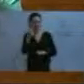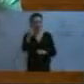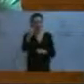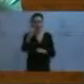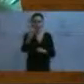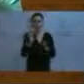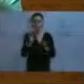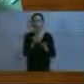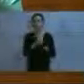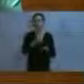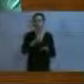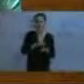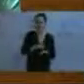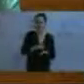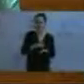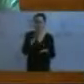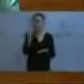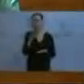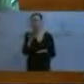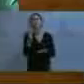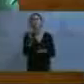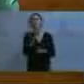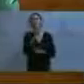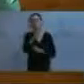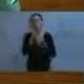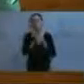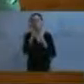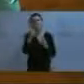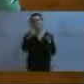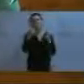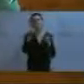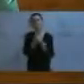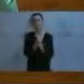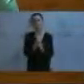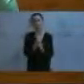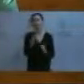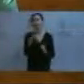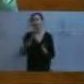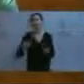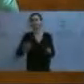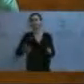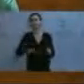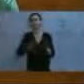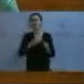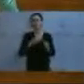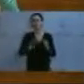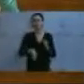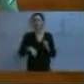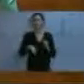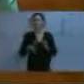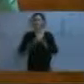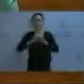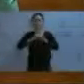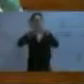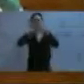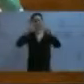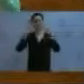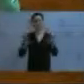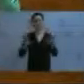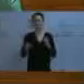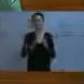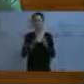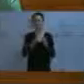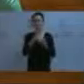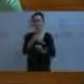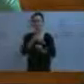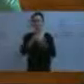duración, también de jóvenes que buscan su primer empleo o menores de 30 años y, sin duda alguna, también complementar